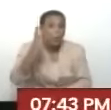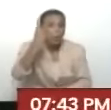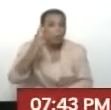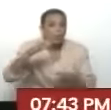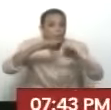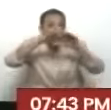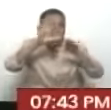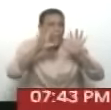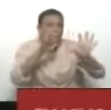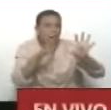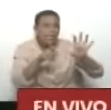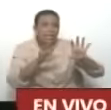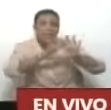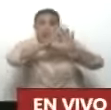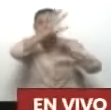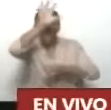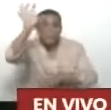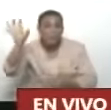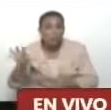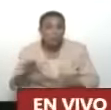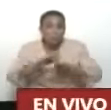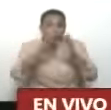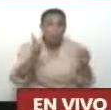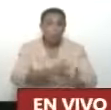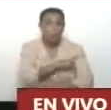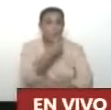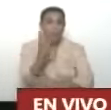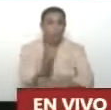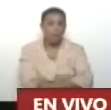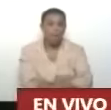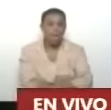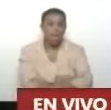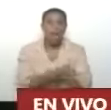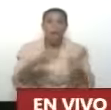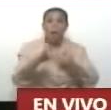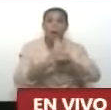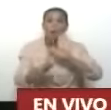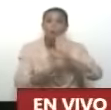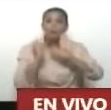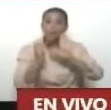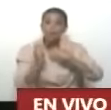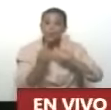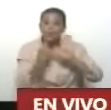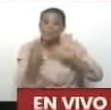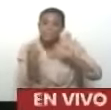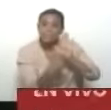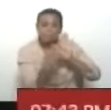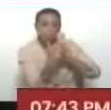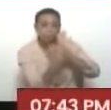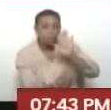equivocarme diciendo que es el único país que tiene un poder electoral constitucionalmente establecido,